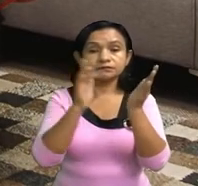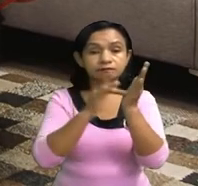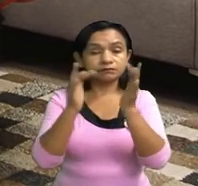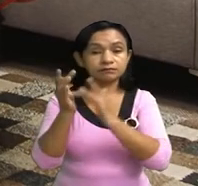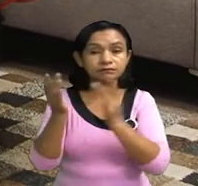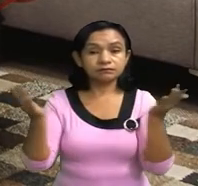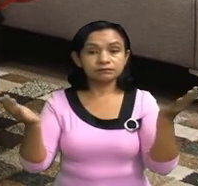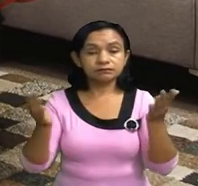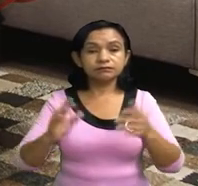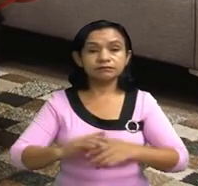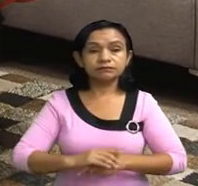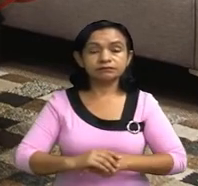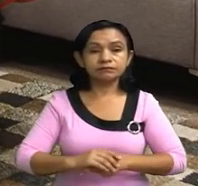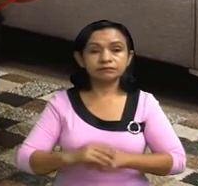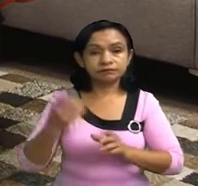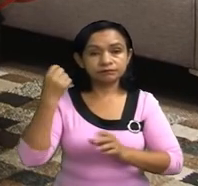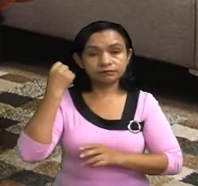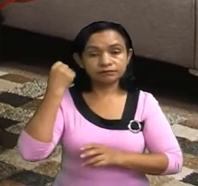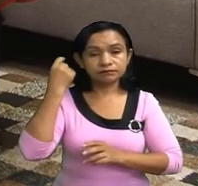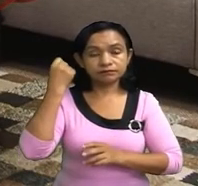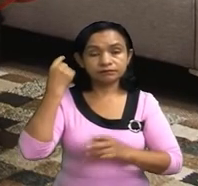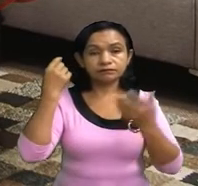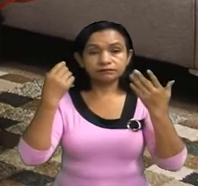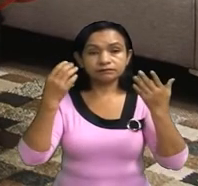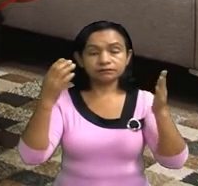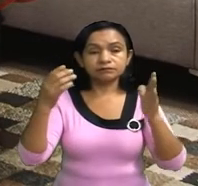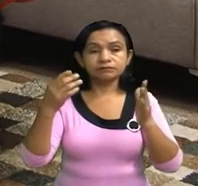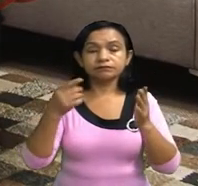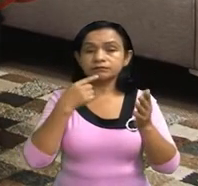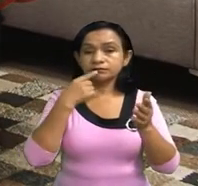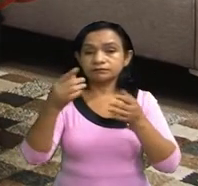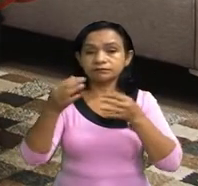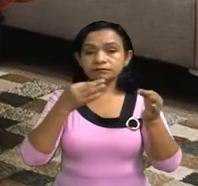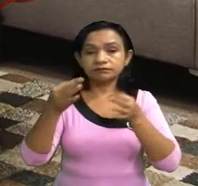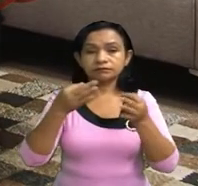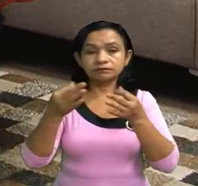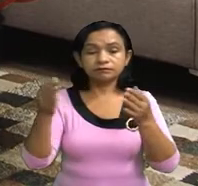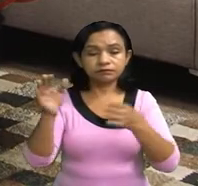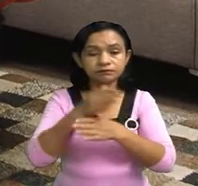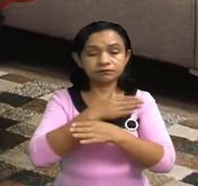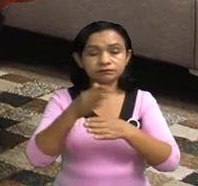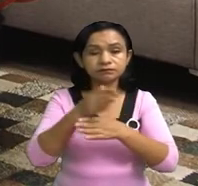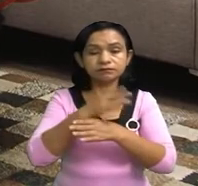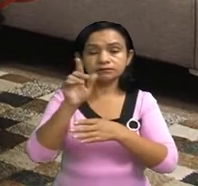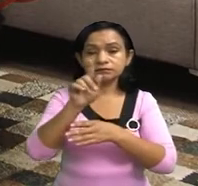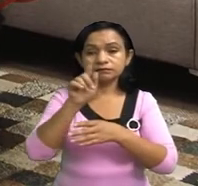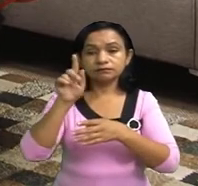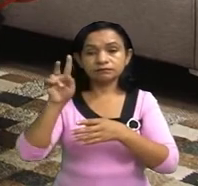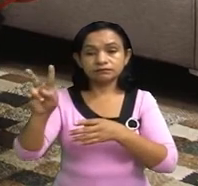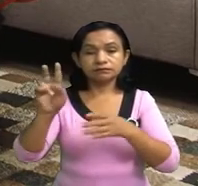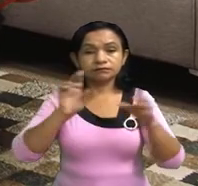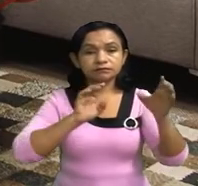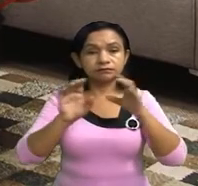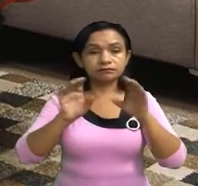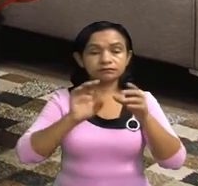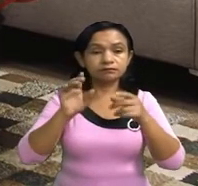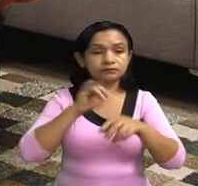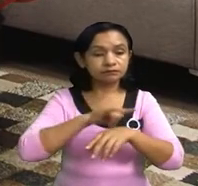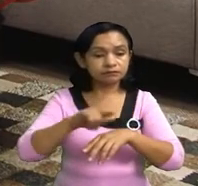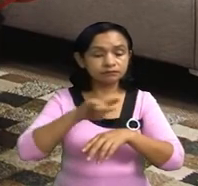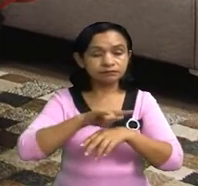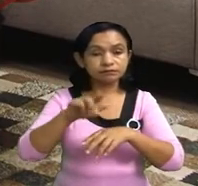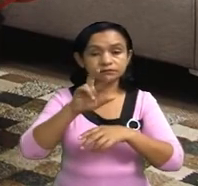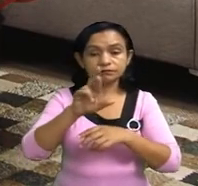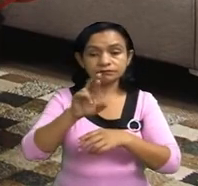Jesús. Y entender esa demanda profunda, ustedes han planteado esto ya en diversos medios de comunicación y también en la UCA, en las